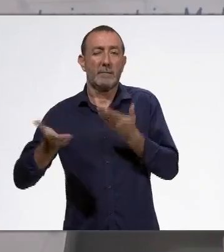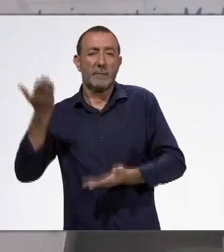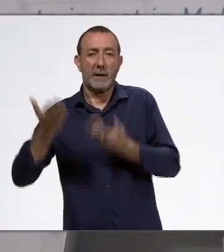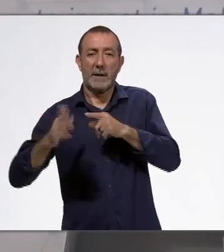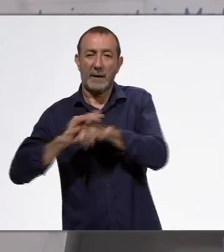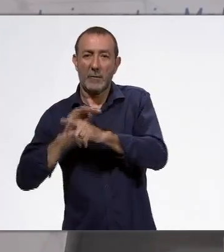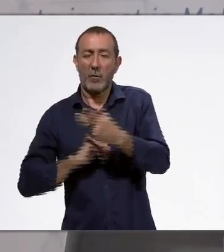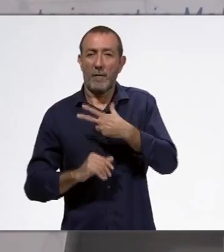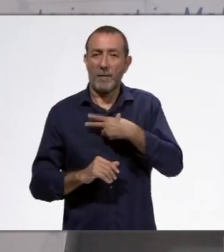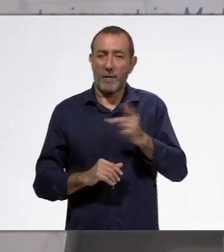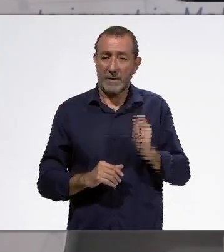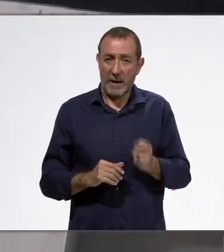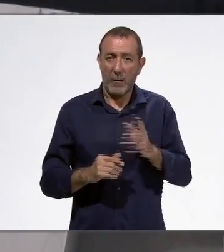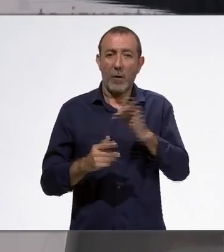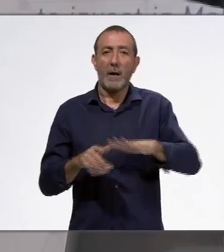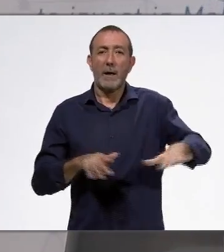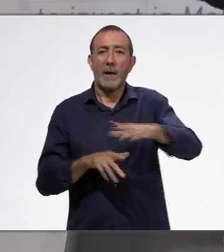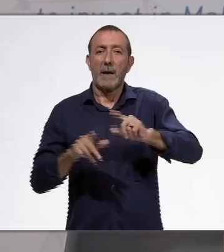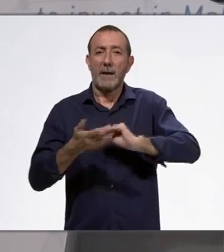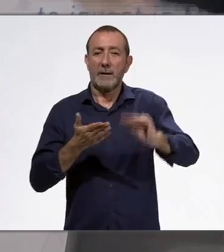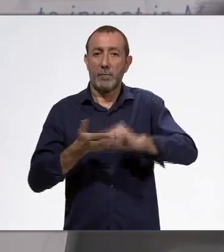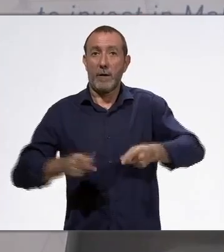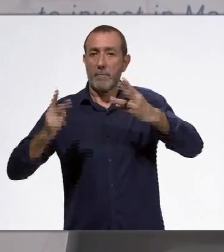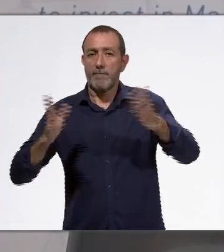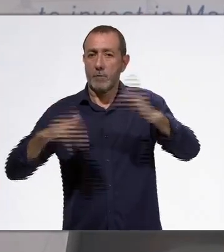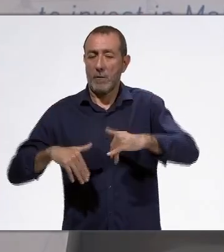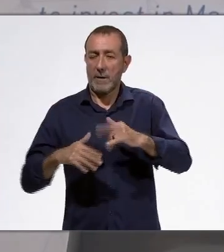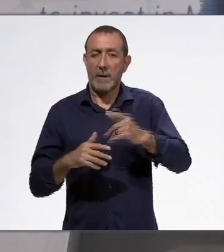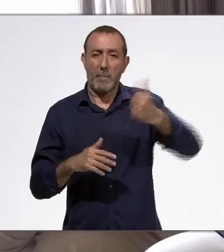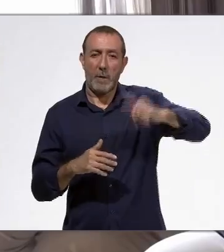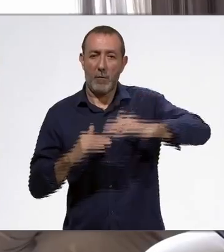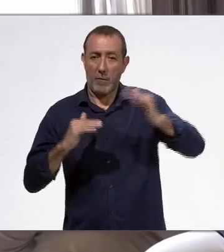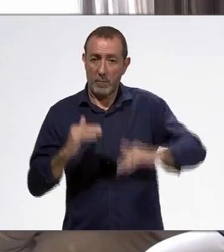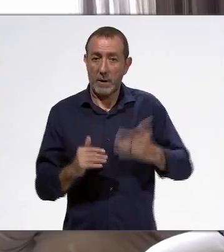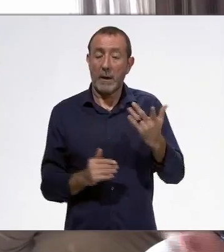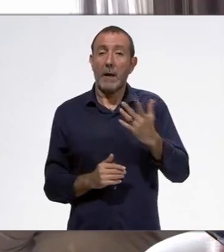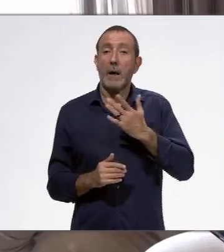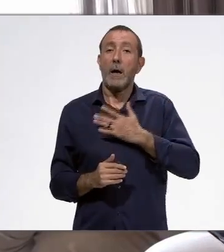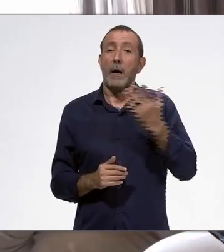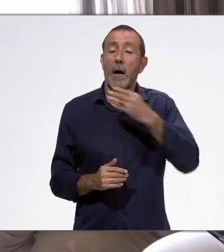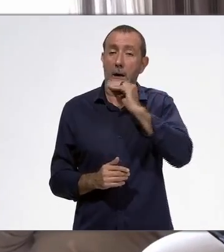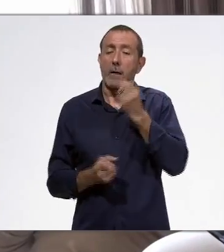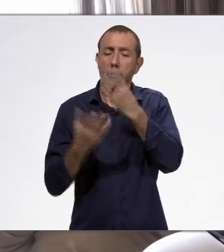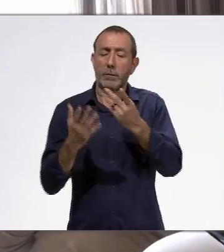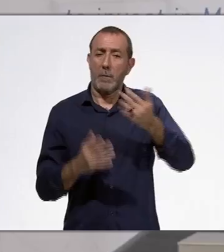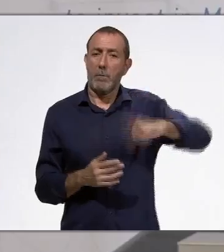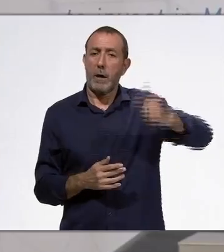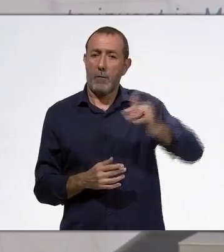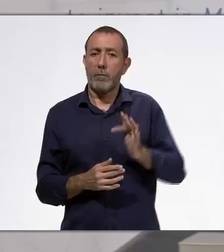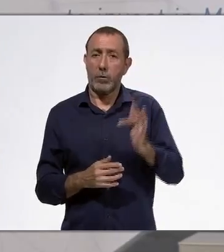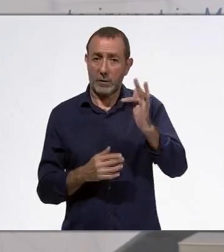fiscalidad o la falta de espacio de oficinas que son los aspectos menos valorados el alcalde ha hecho una valoración muy positiva